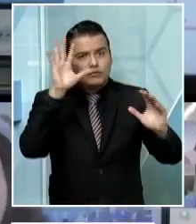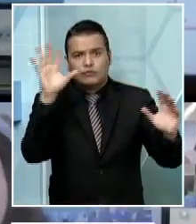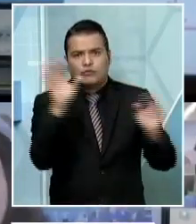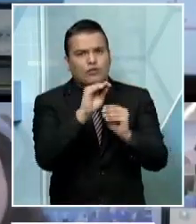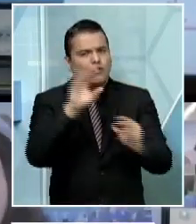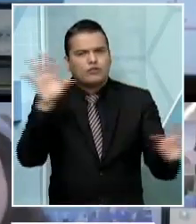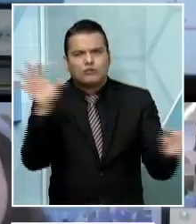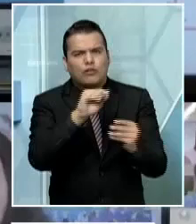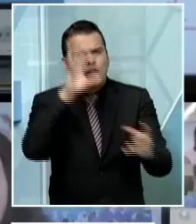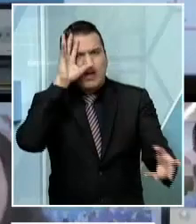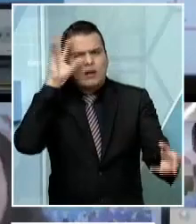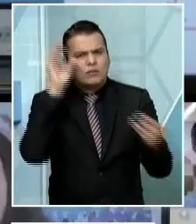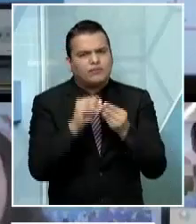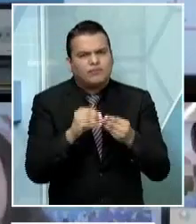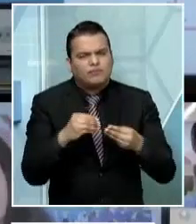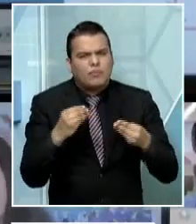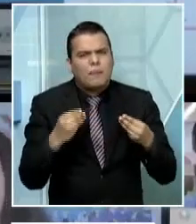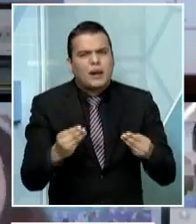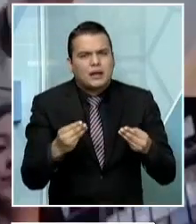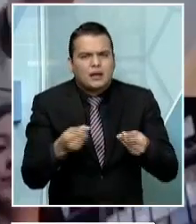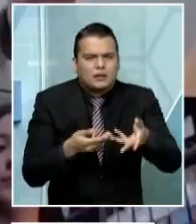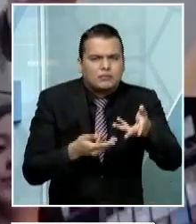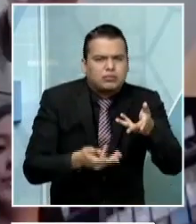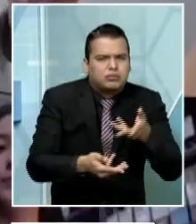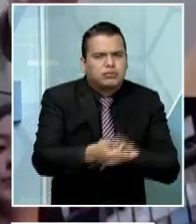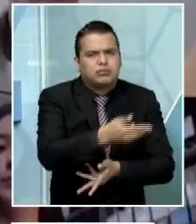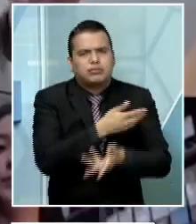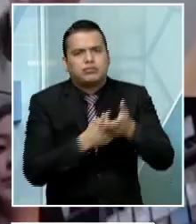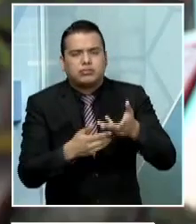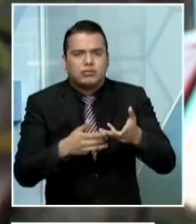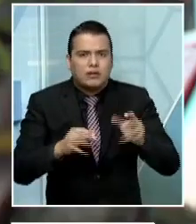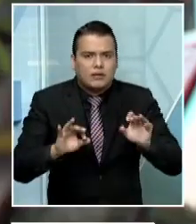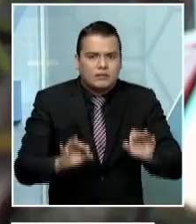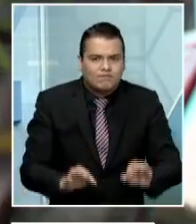para trabajar conjuntamente y que les permitiera